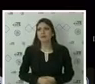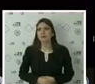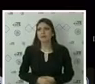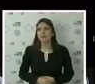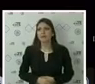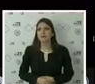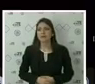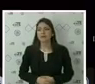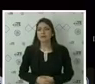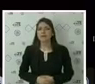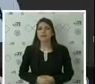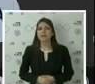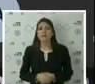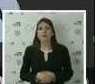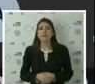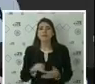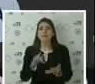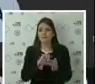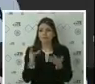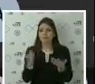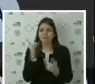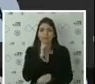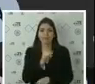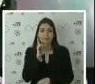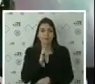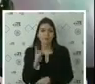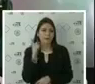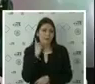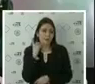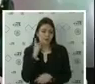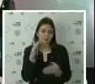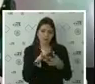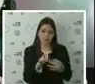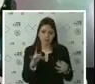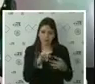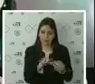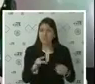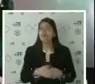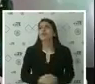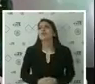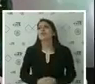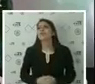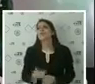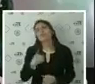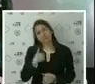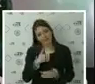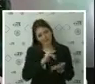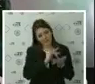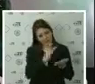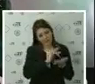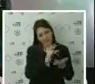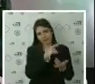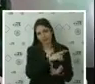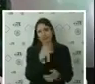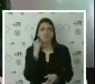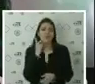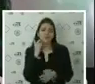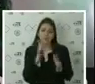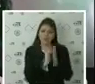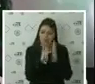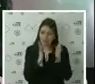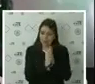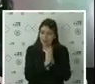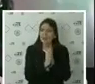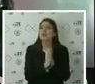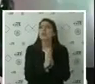Muchas gracias, diputada, por sus conclusiones finales. A mí me gustaría agradecer su participación y de manera muy